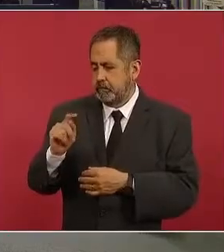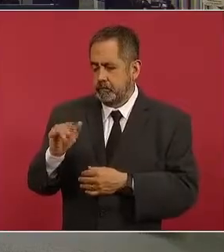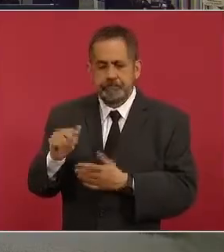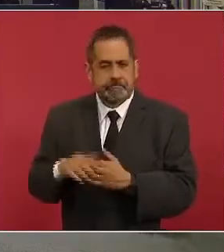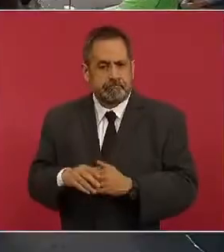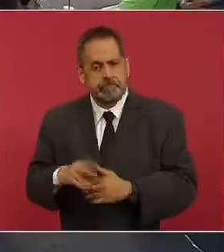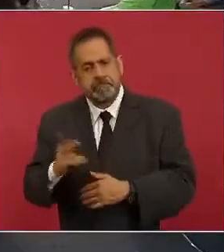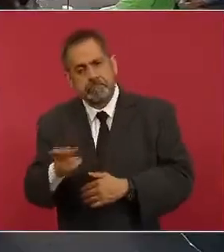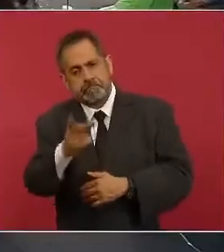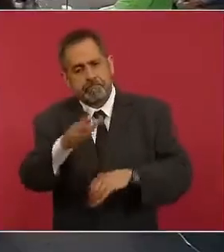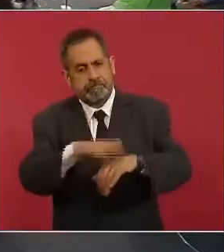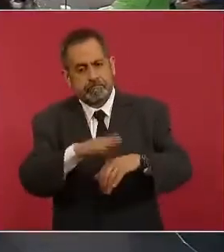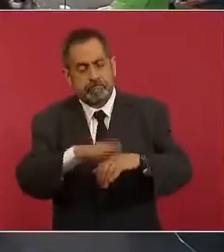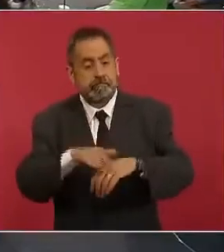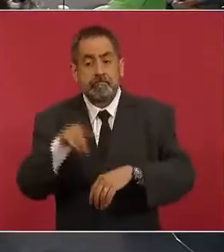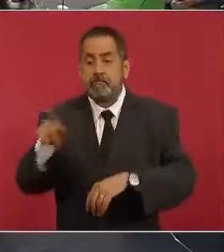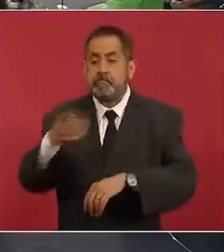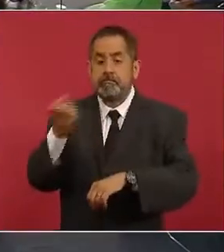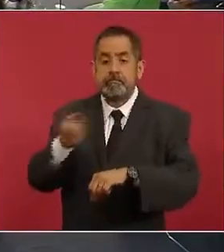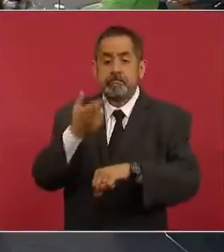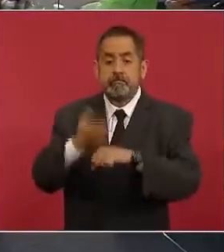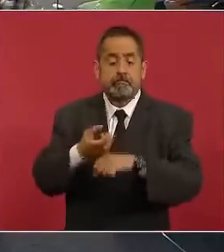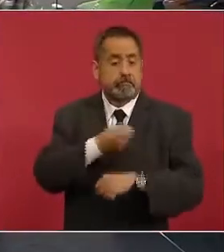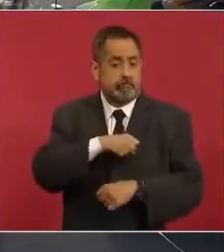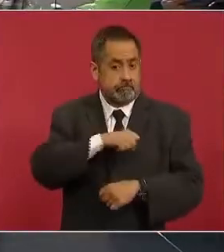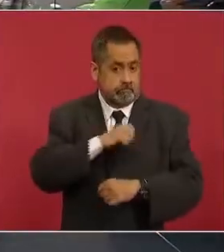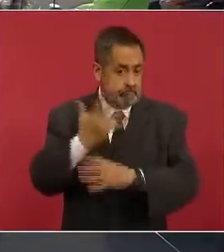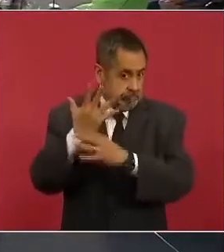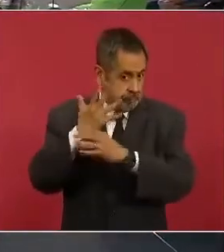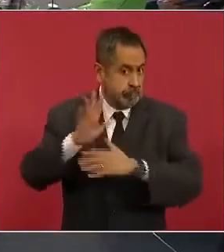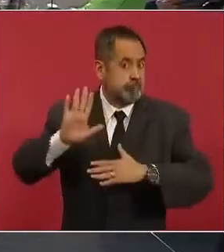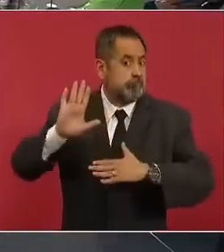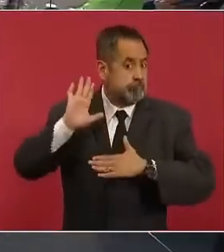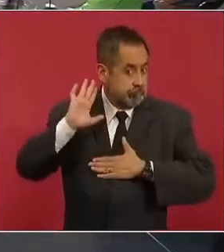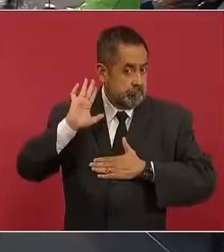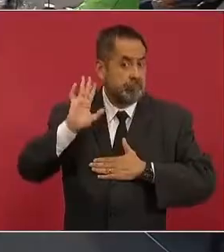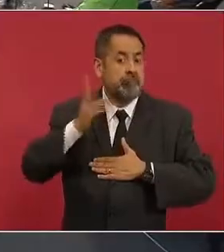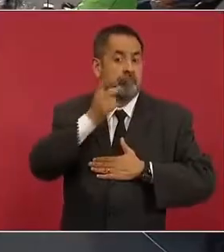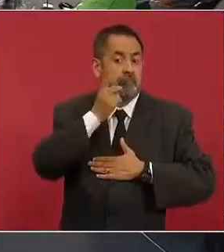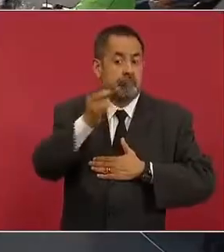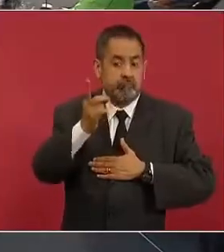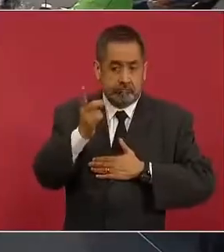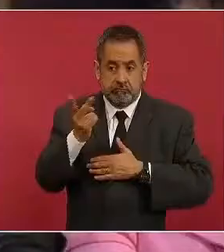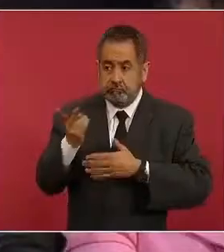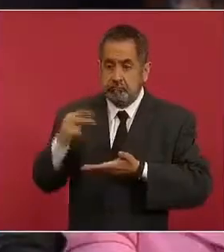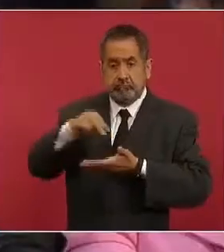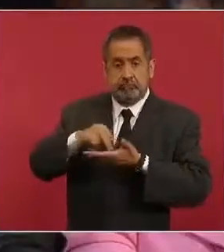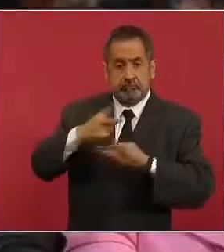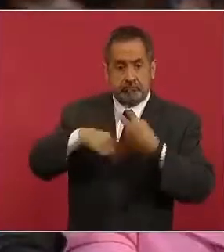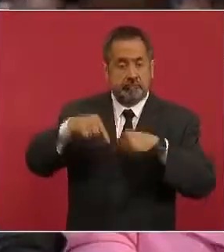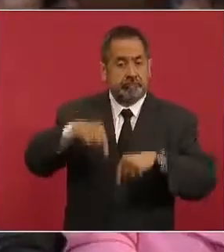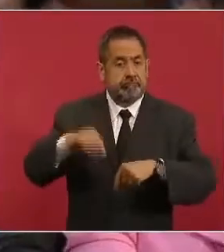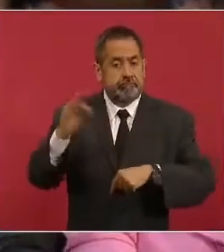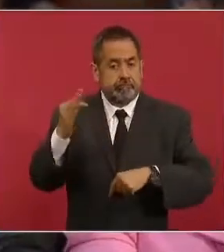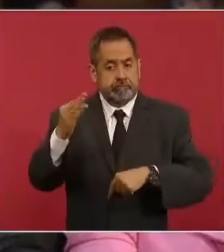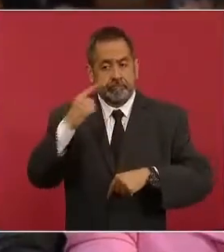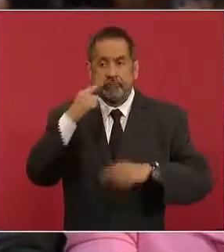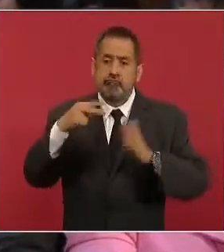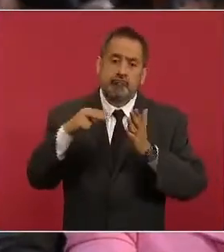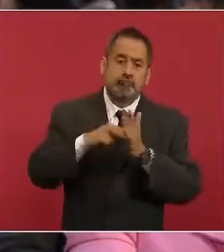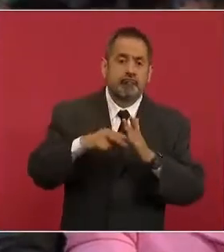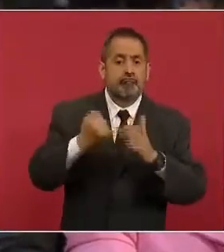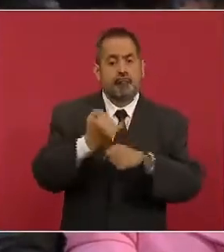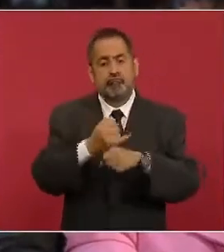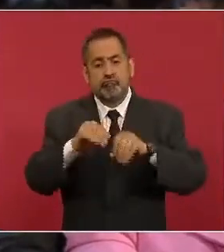señor presidente, que el secretario de Salud se comprometió a presentar en este espacio, en el mes de febrero,